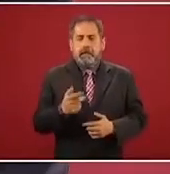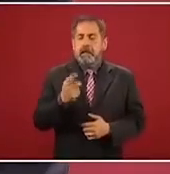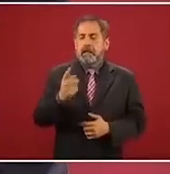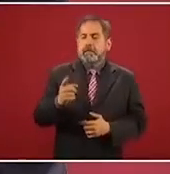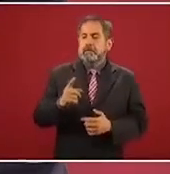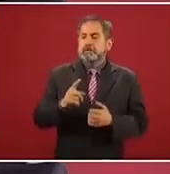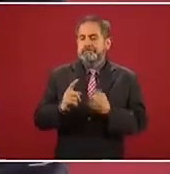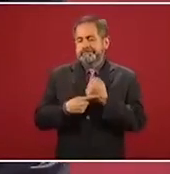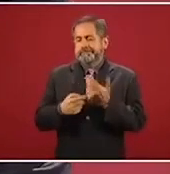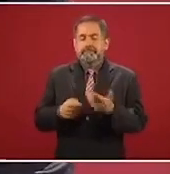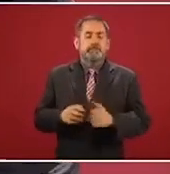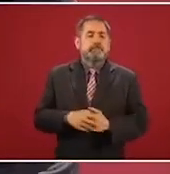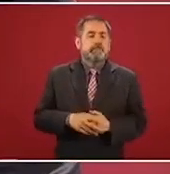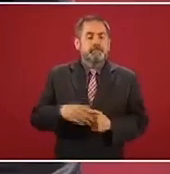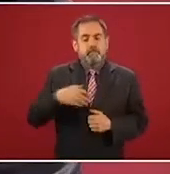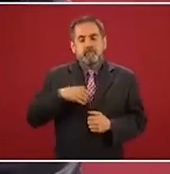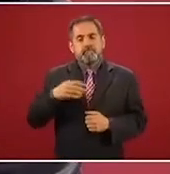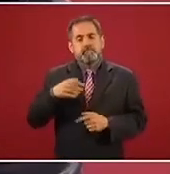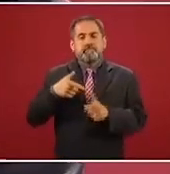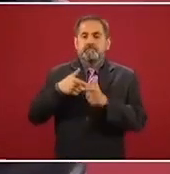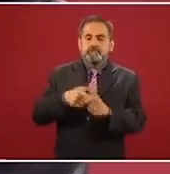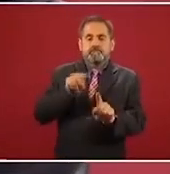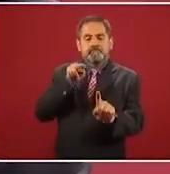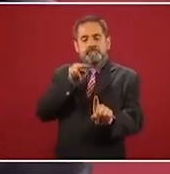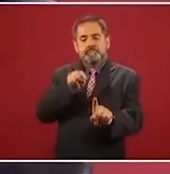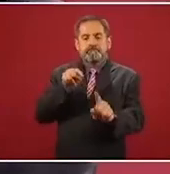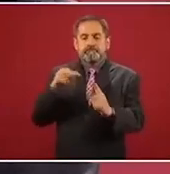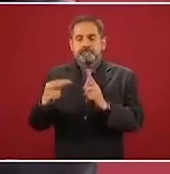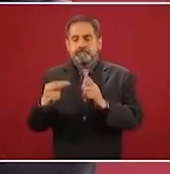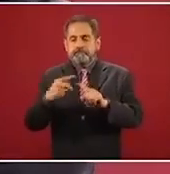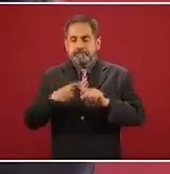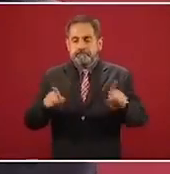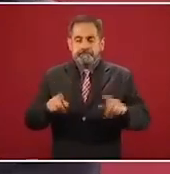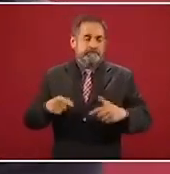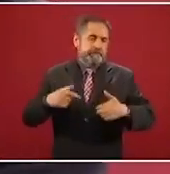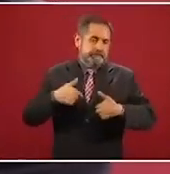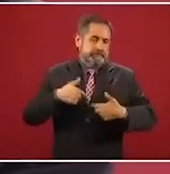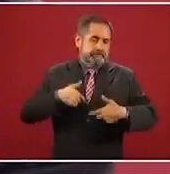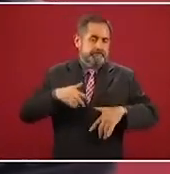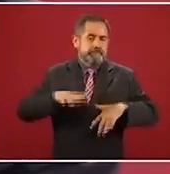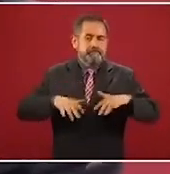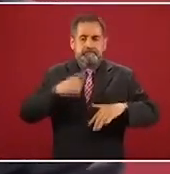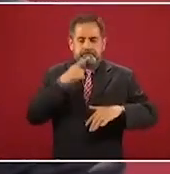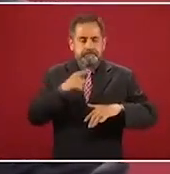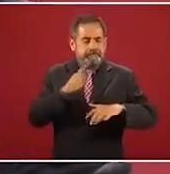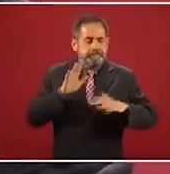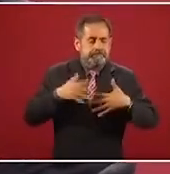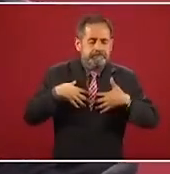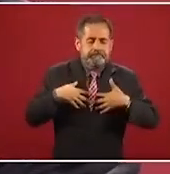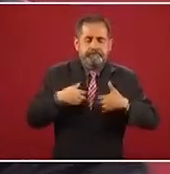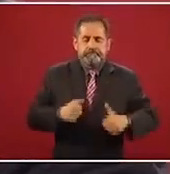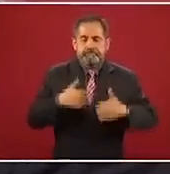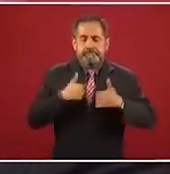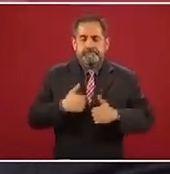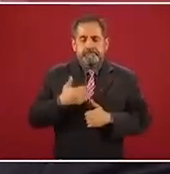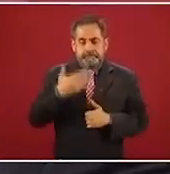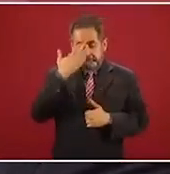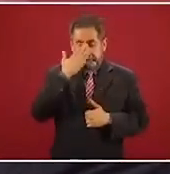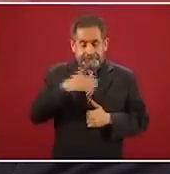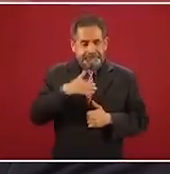planteando, es que son enfoques distintos. Yo a veces entiendo